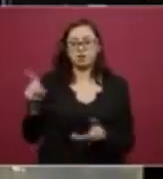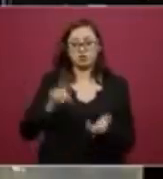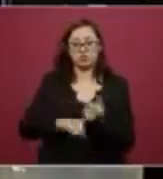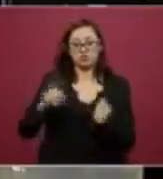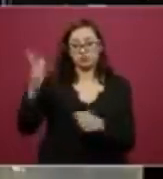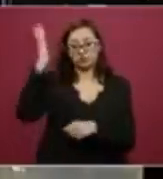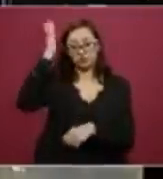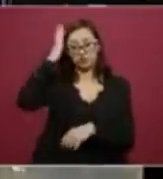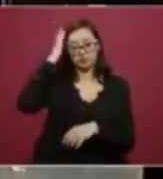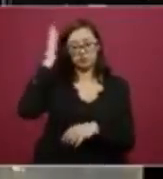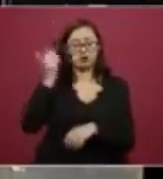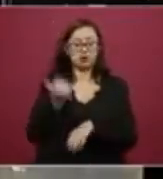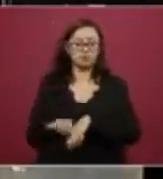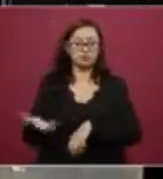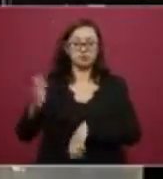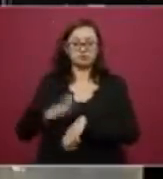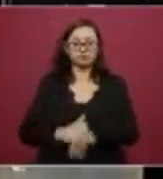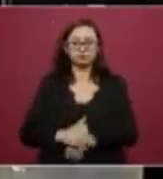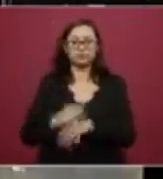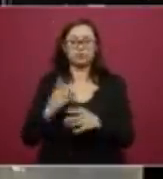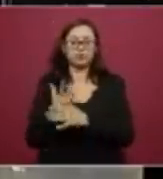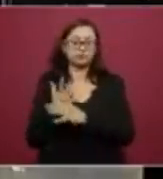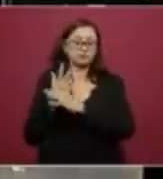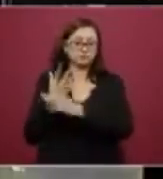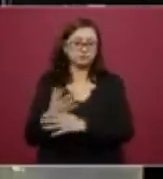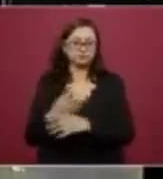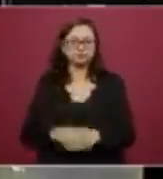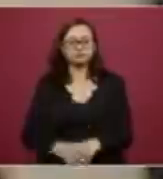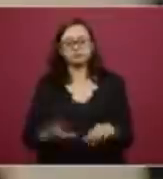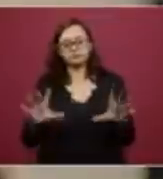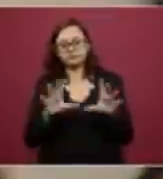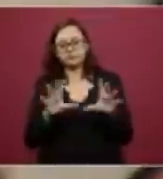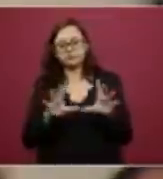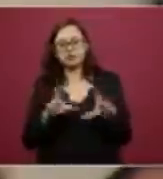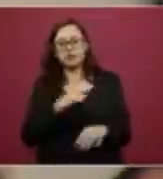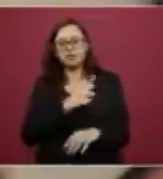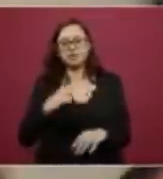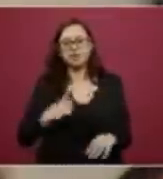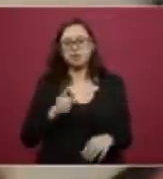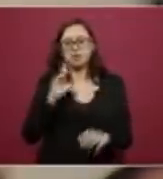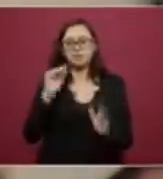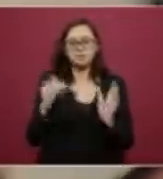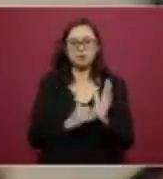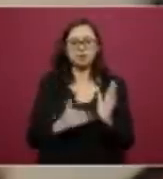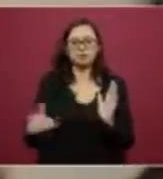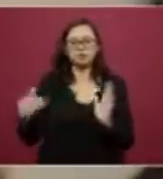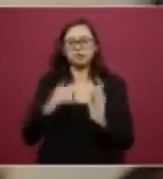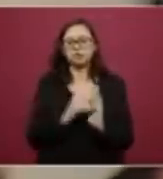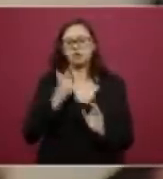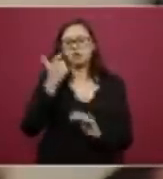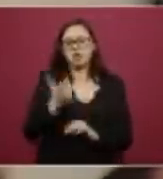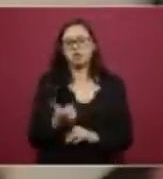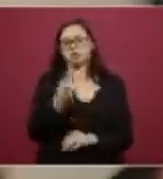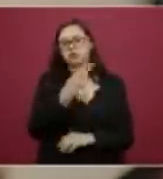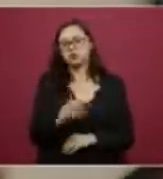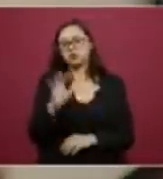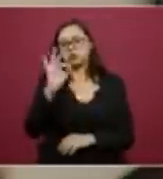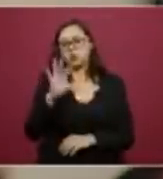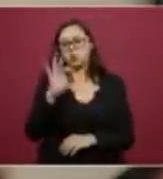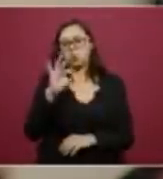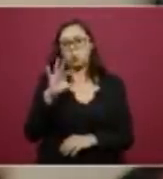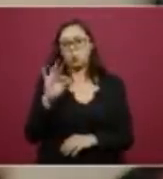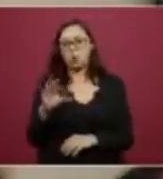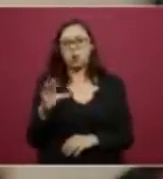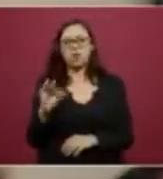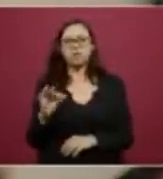cartera, el Infonavit adeuda 1,000 millones de pesos a 240 despachos de cobranza en todo el